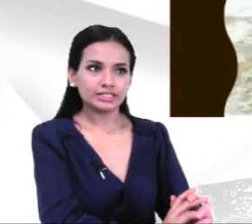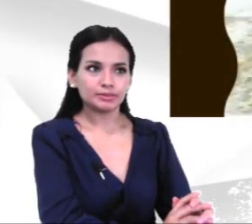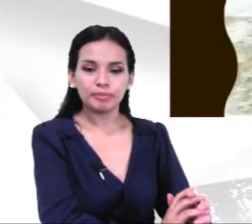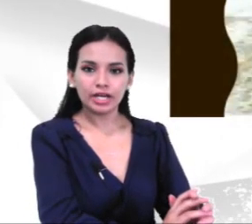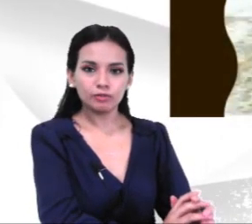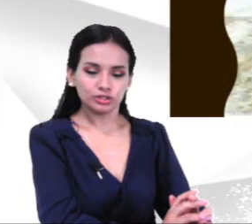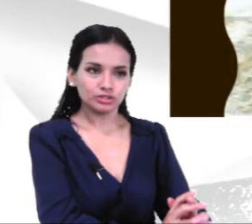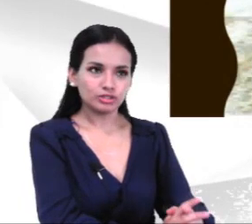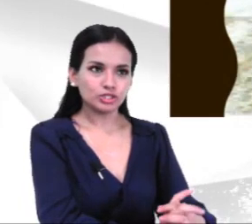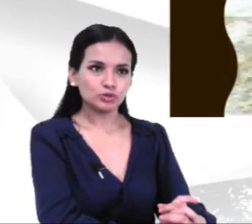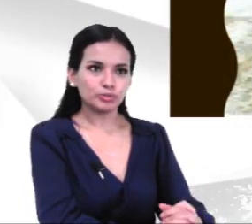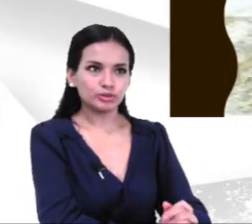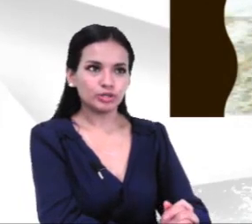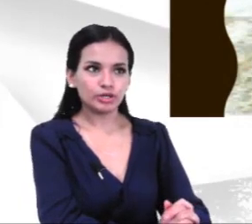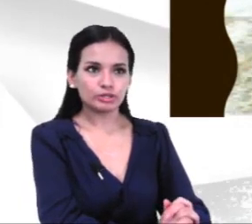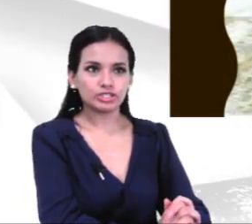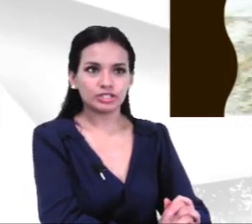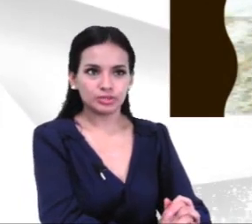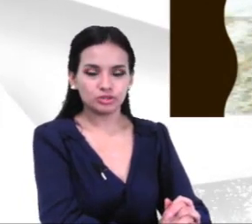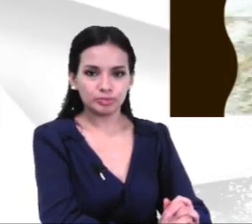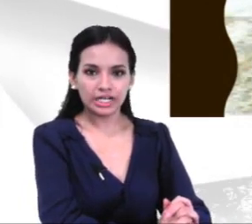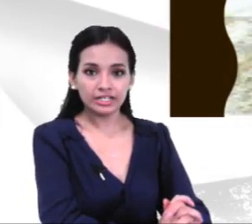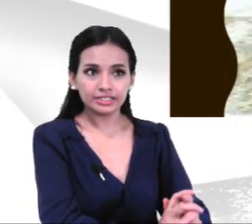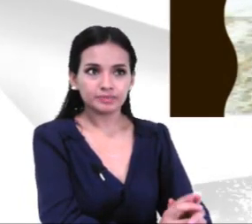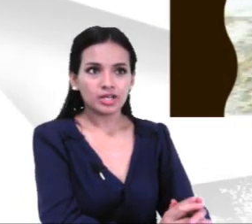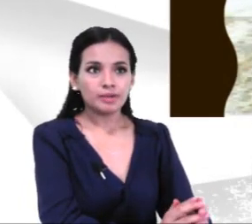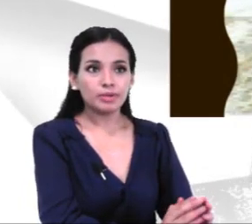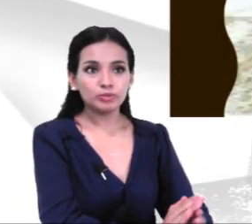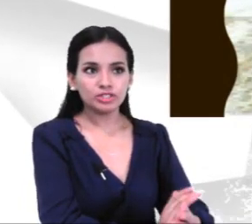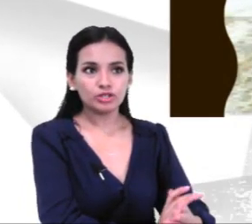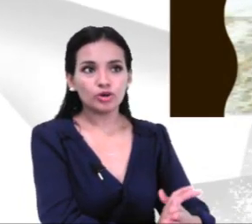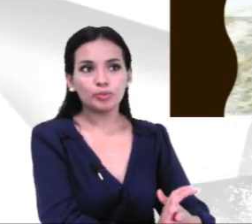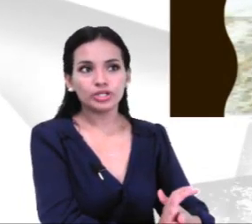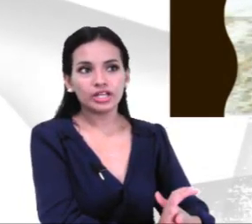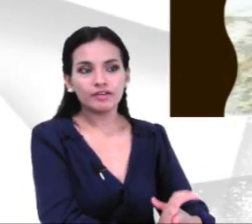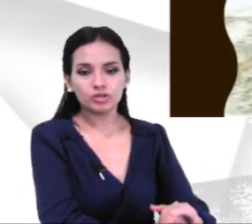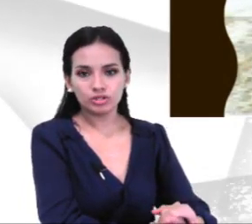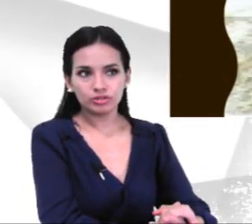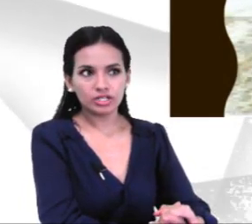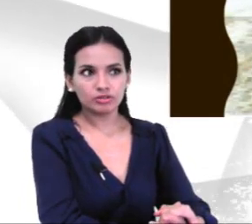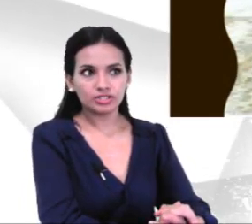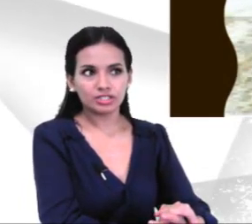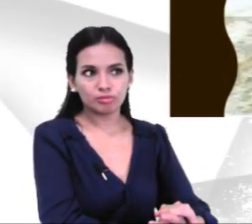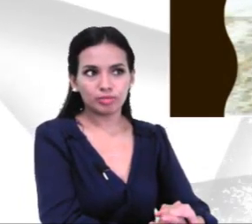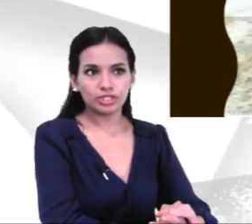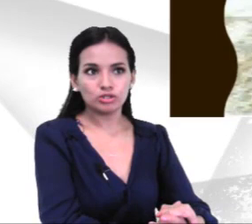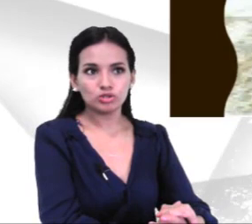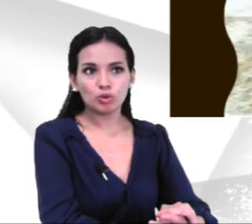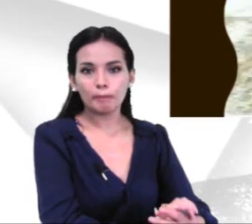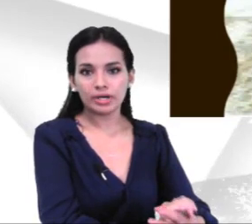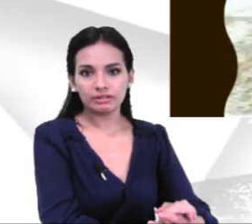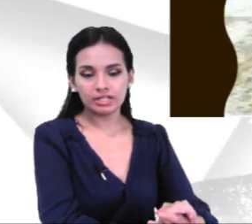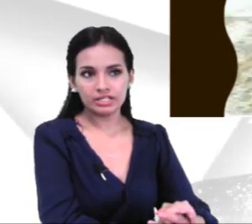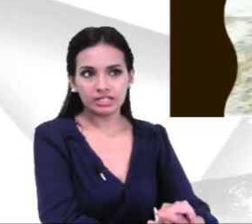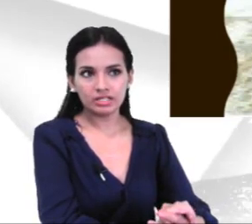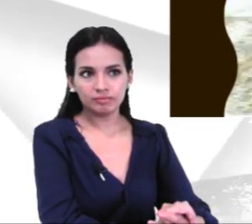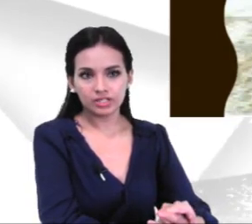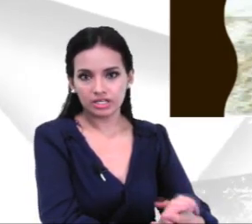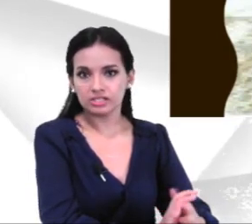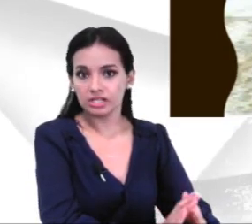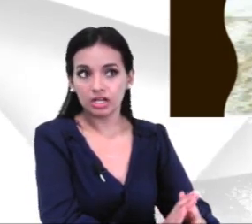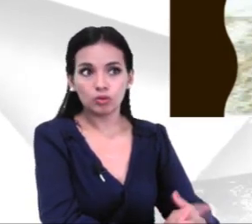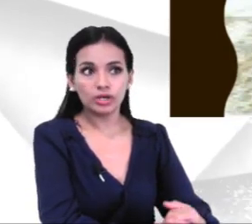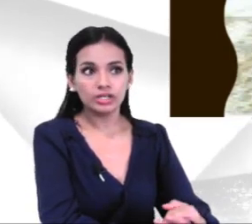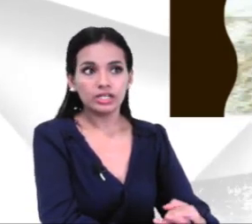tropicales veamos entonces un poco los ecosistemas tropicales vemos que los componentes abióticos del ecosistema marino son parte líquida